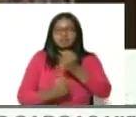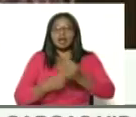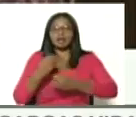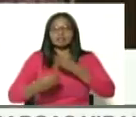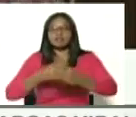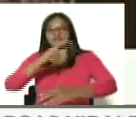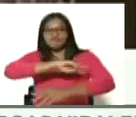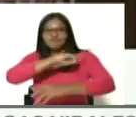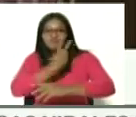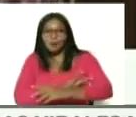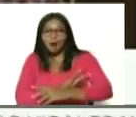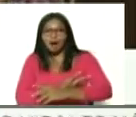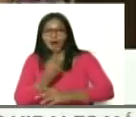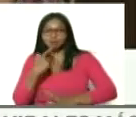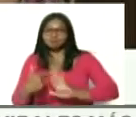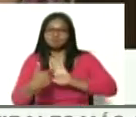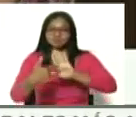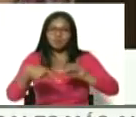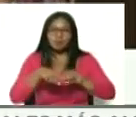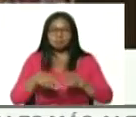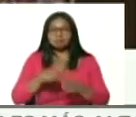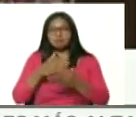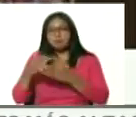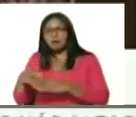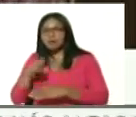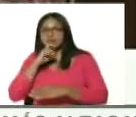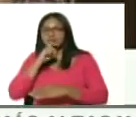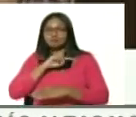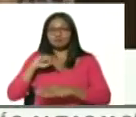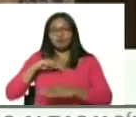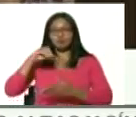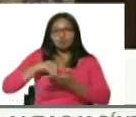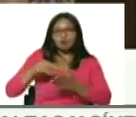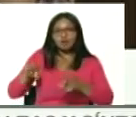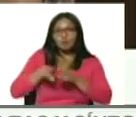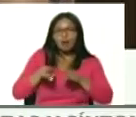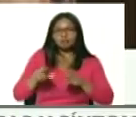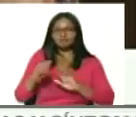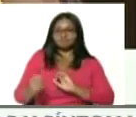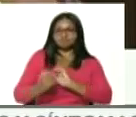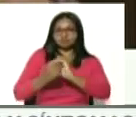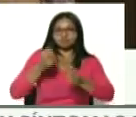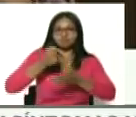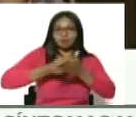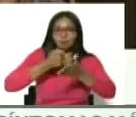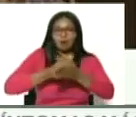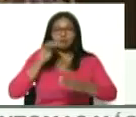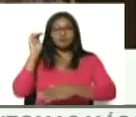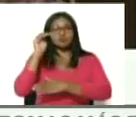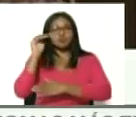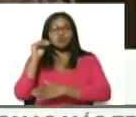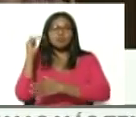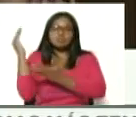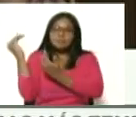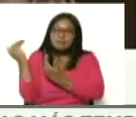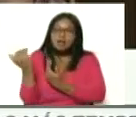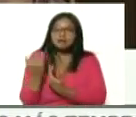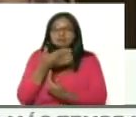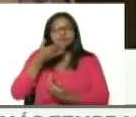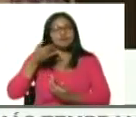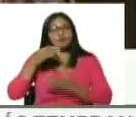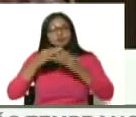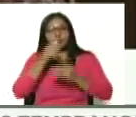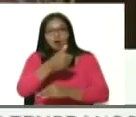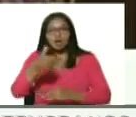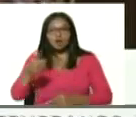fuerzas para afrontar las dificultades que nos toca afrontar, pero sobre todo para construir un futuro de esperanza, un futuro mejor para todas